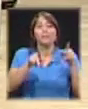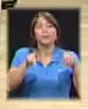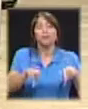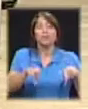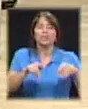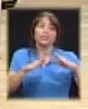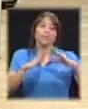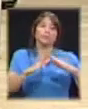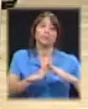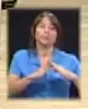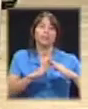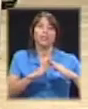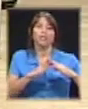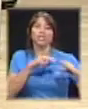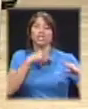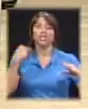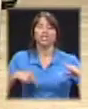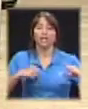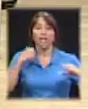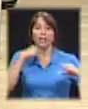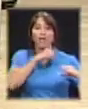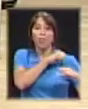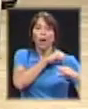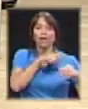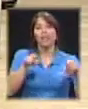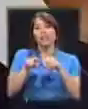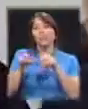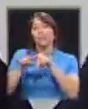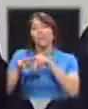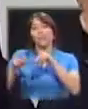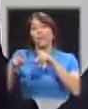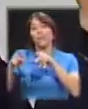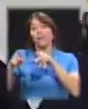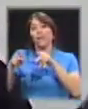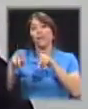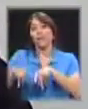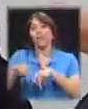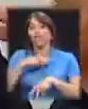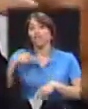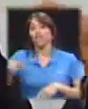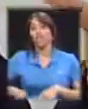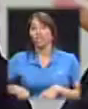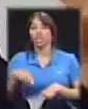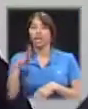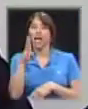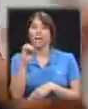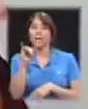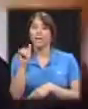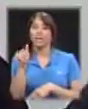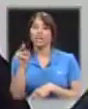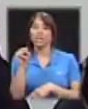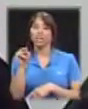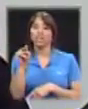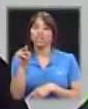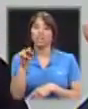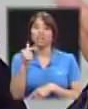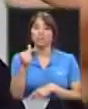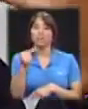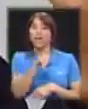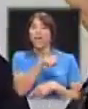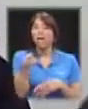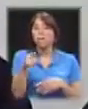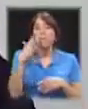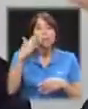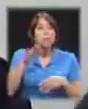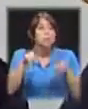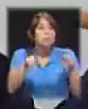Beijing, y en igualdad de condiciones. Era un hombre que entendía que la economía era aplicable en distintos aspectos